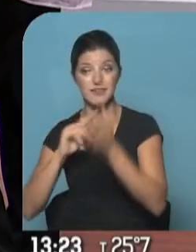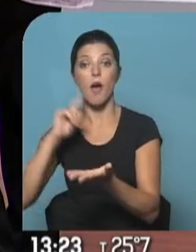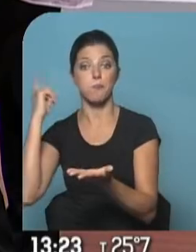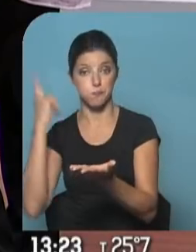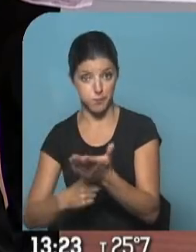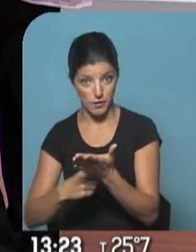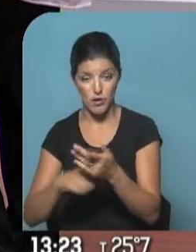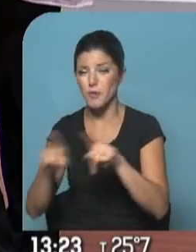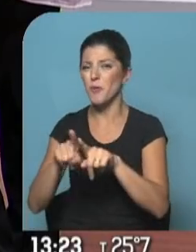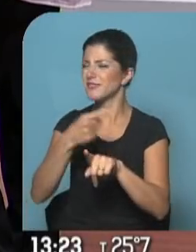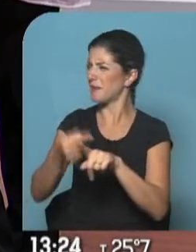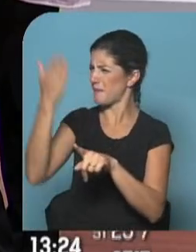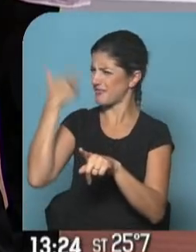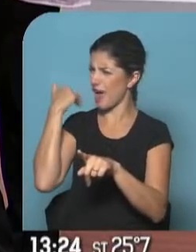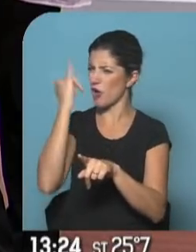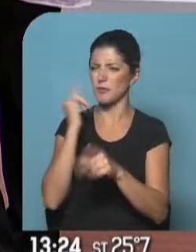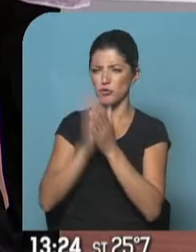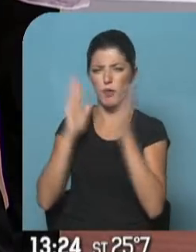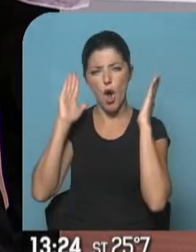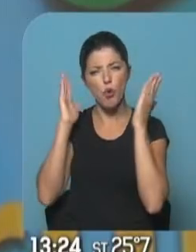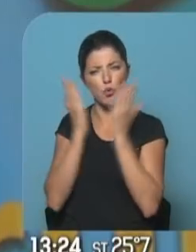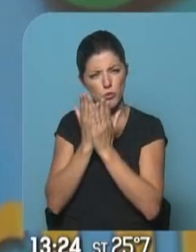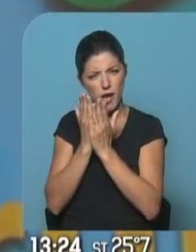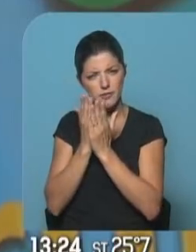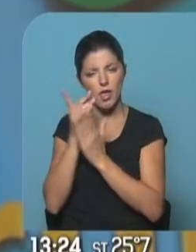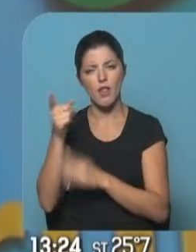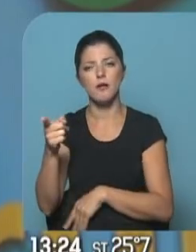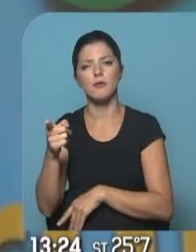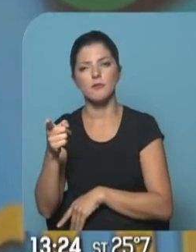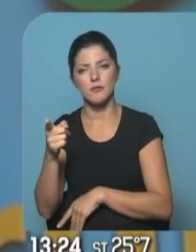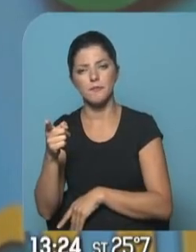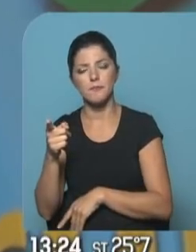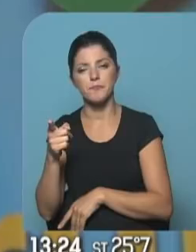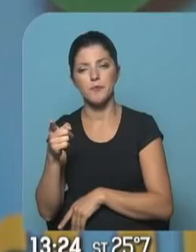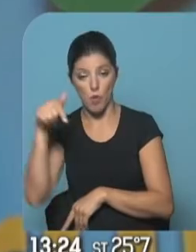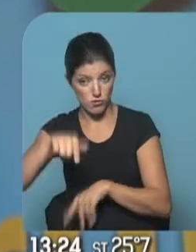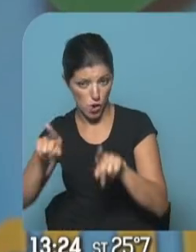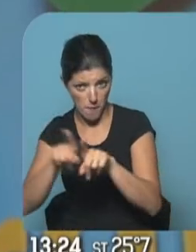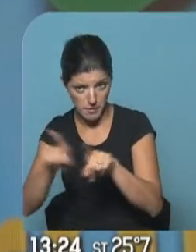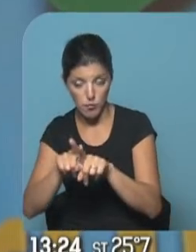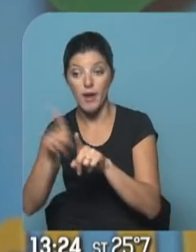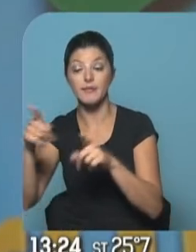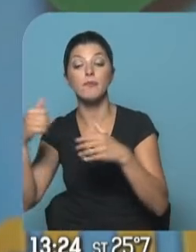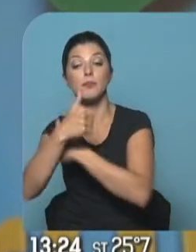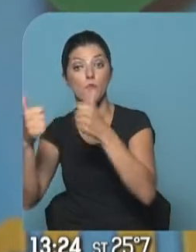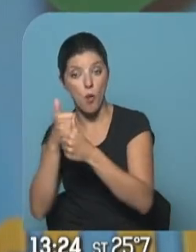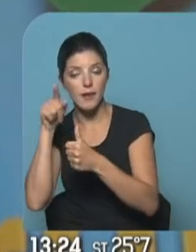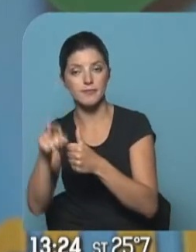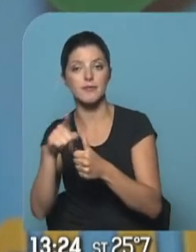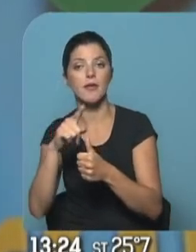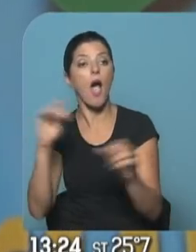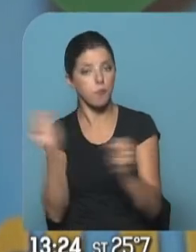Honduras, hablamos la semana pasada, donde también mediante un fallo del Tribunal Supremo se habilita la reelección. Y esto me parece que la comparación por ahí